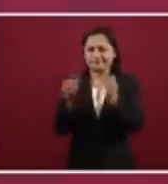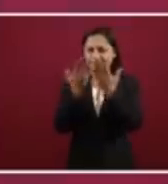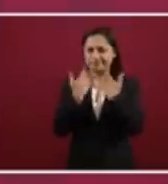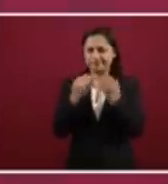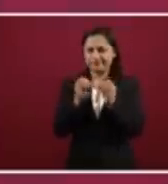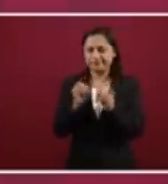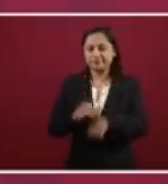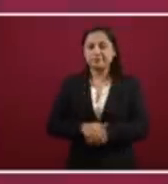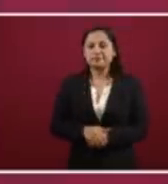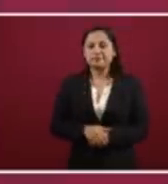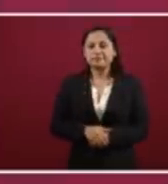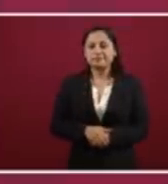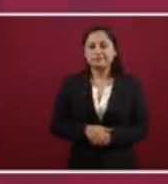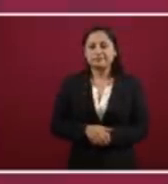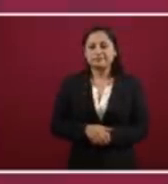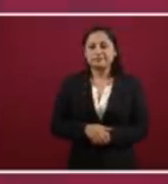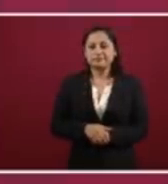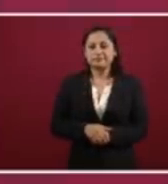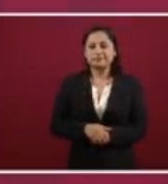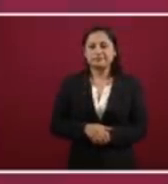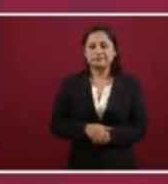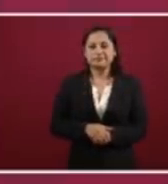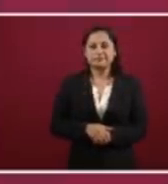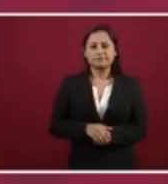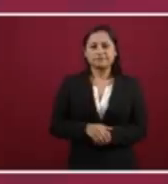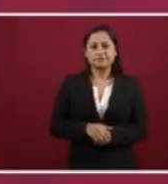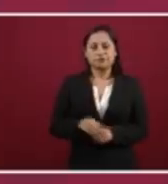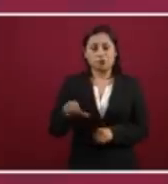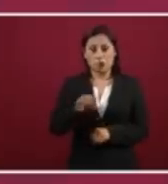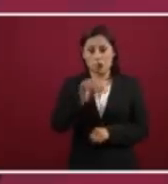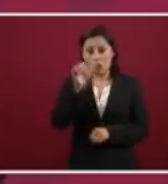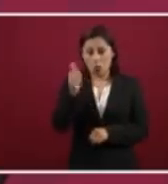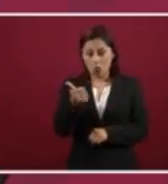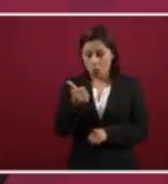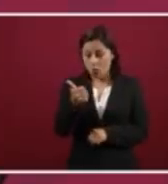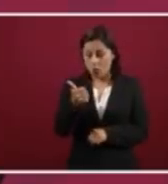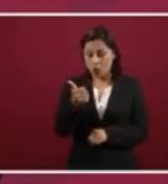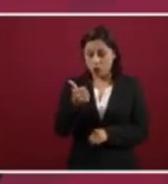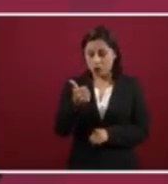como el concepto que hace falta también